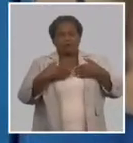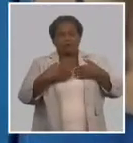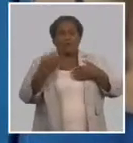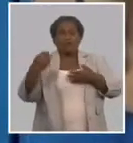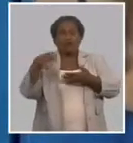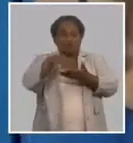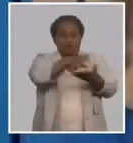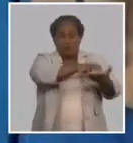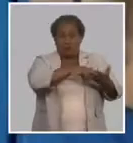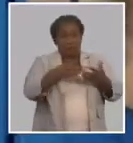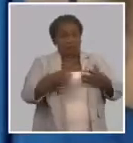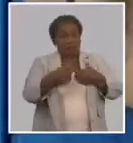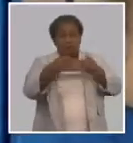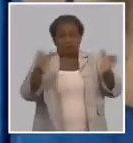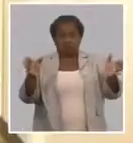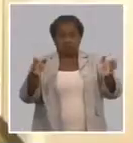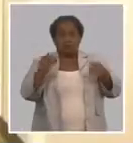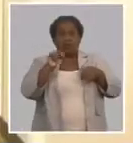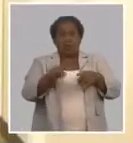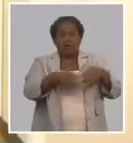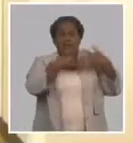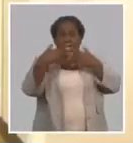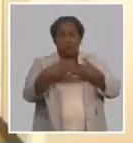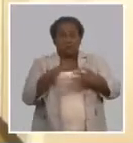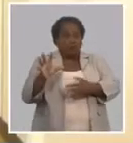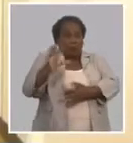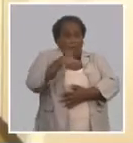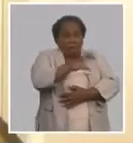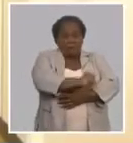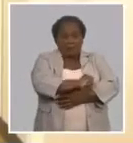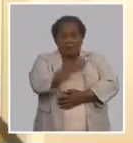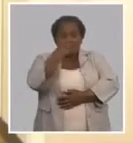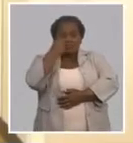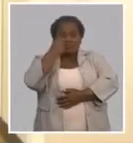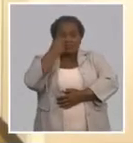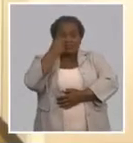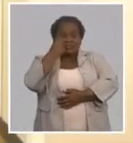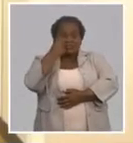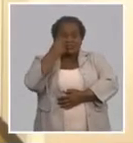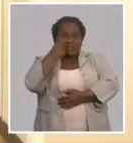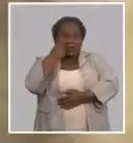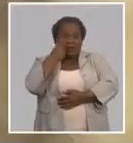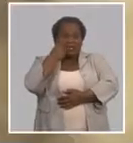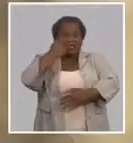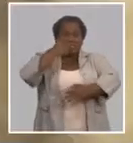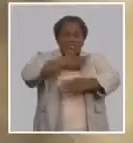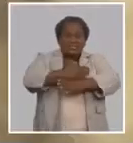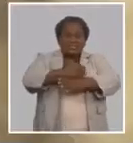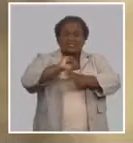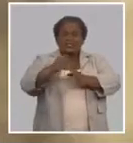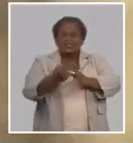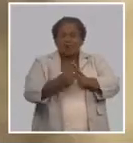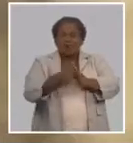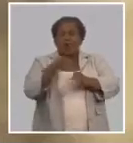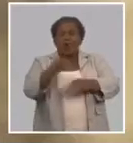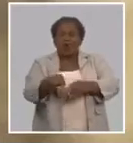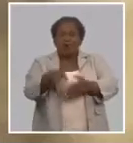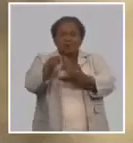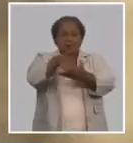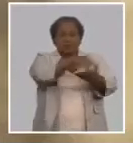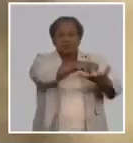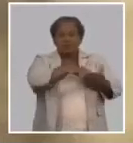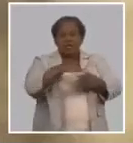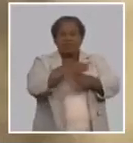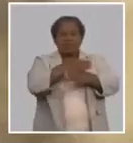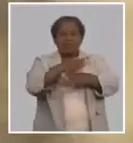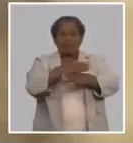que empezó la pandemia de una punta a otra de eeuu estamos viendo una cascada de nuevas restricciones en ohio toques de queda nocturno en